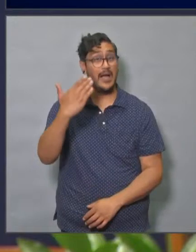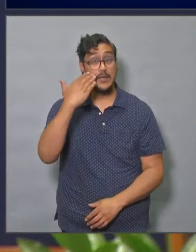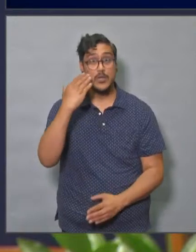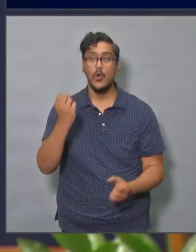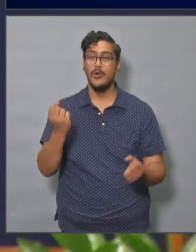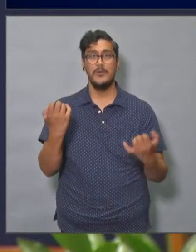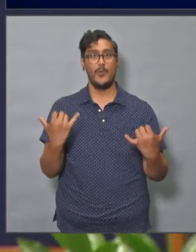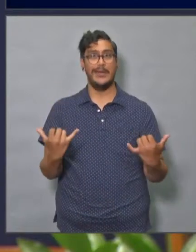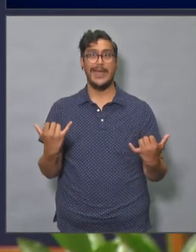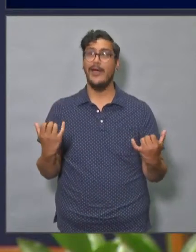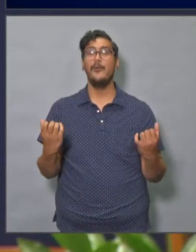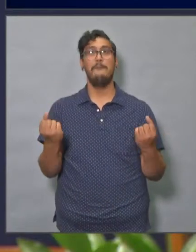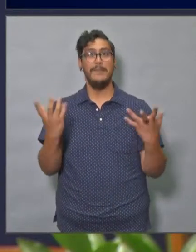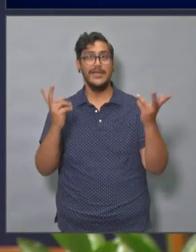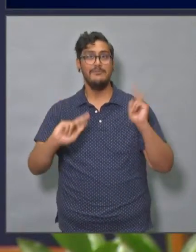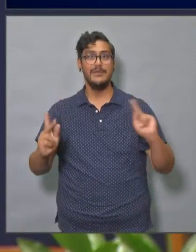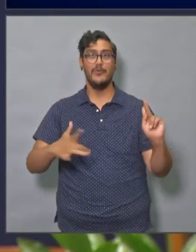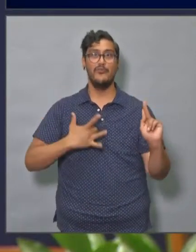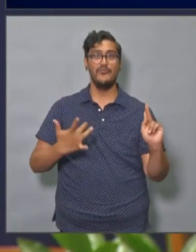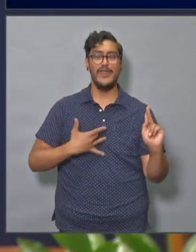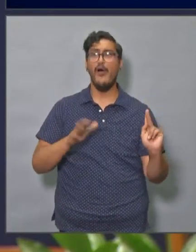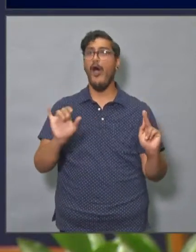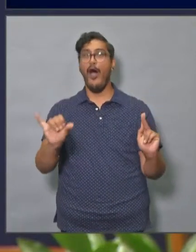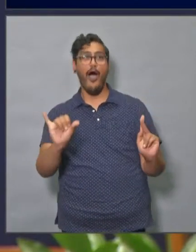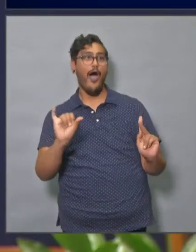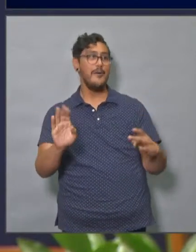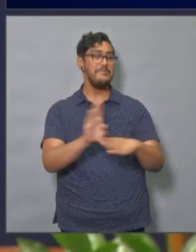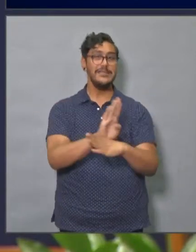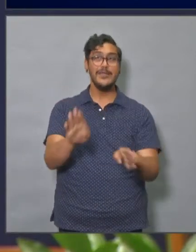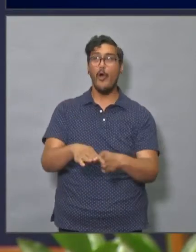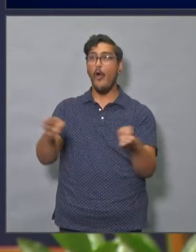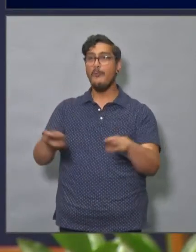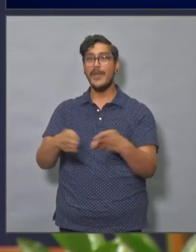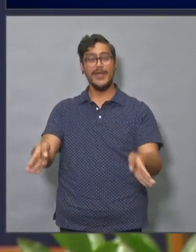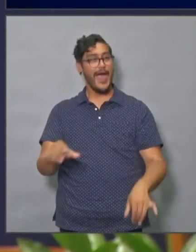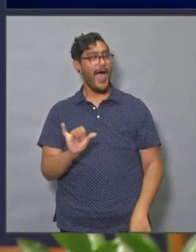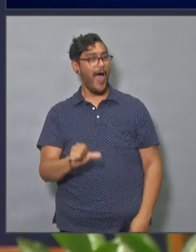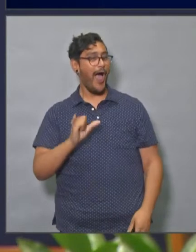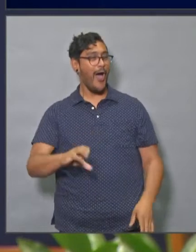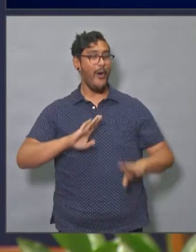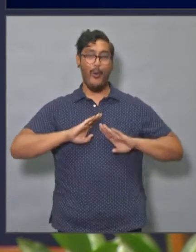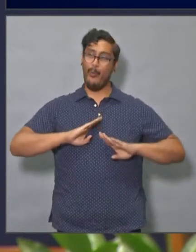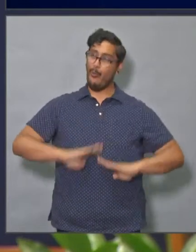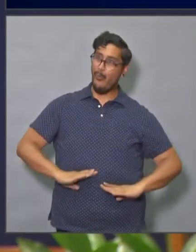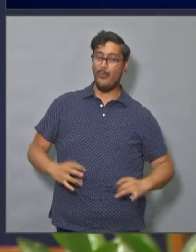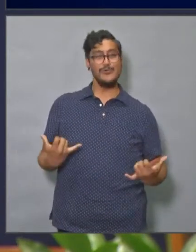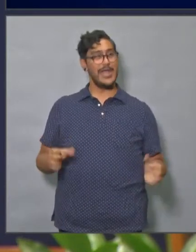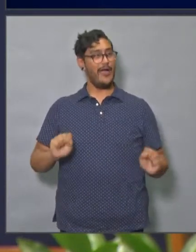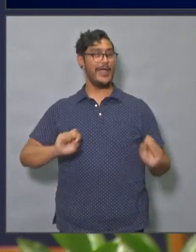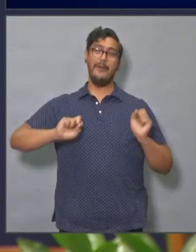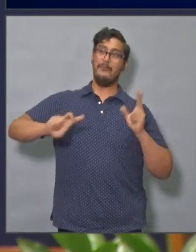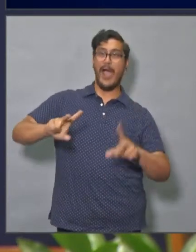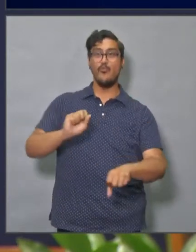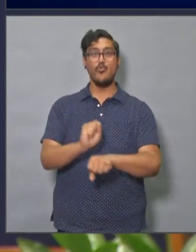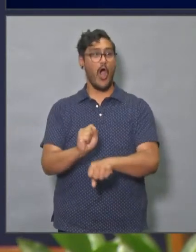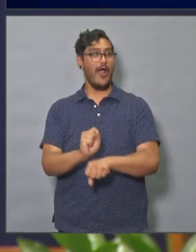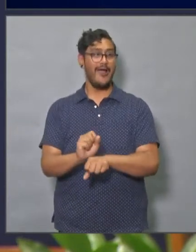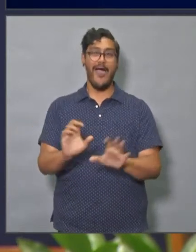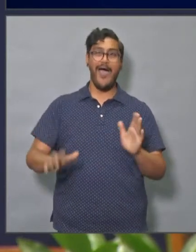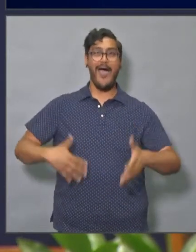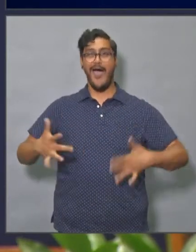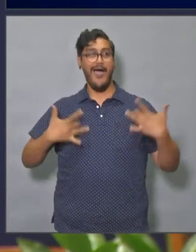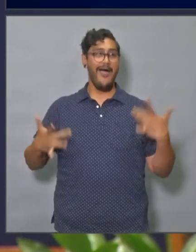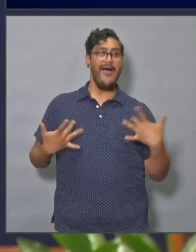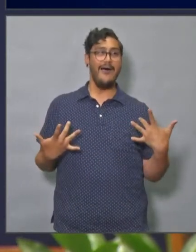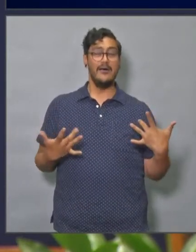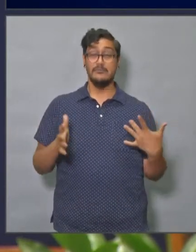que abran más negocios e instalaciones y que las personas puedan volver a regresar a sus trabajos. Pero hay que acordar que